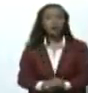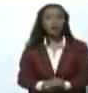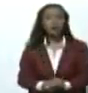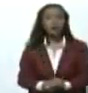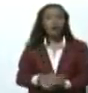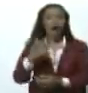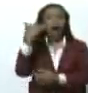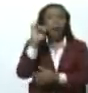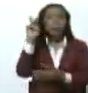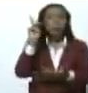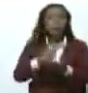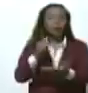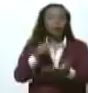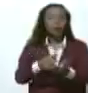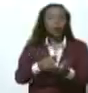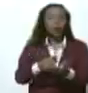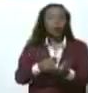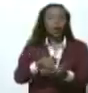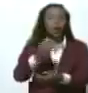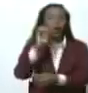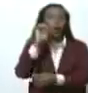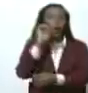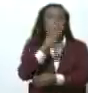tiene una participación del